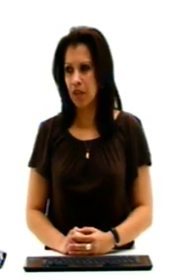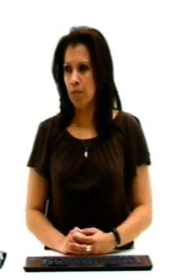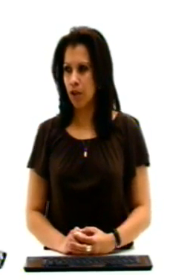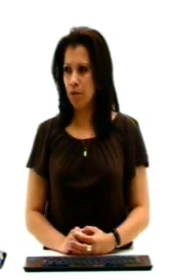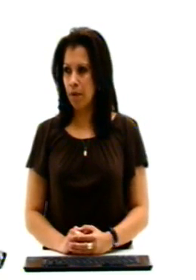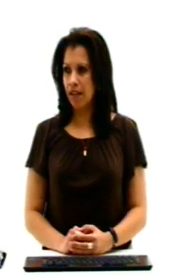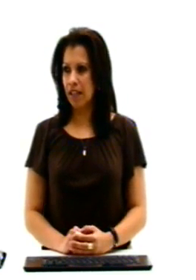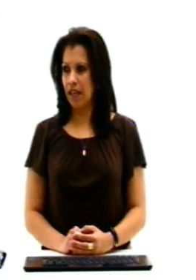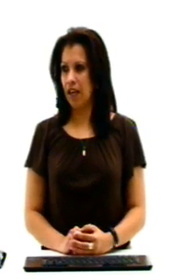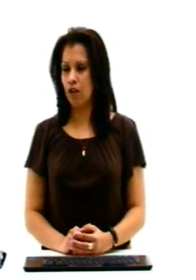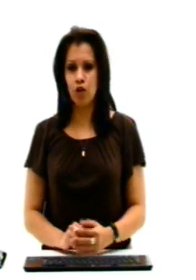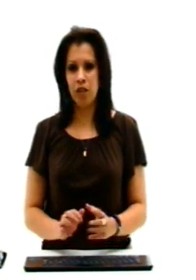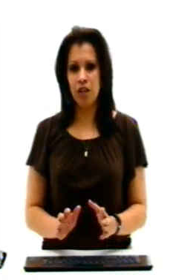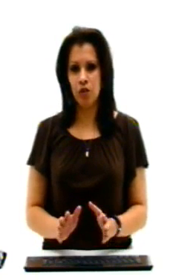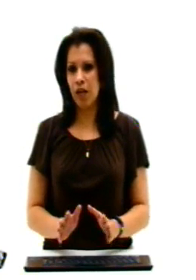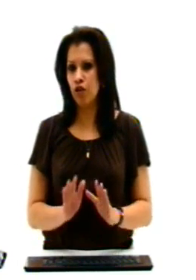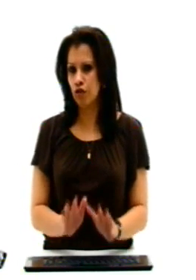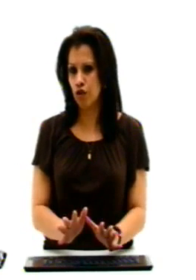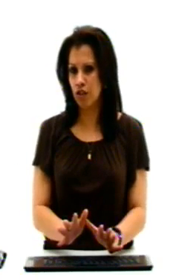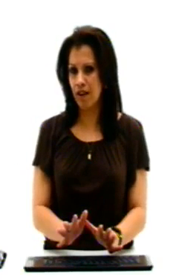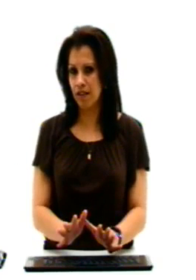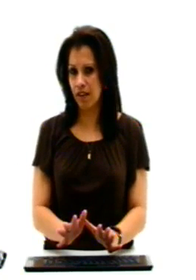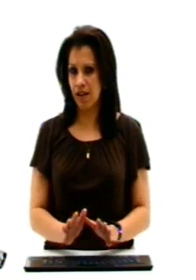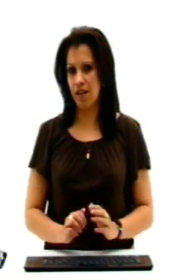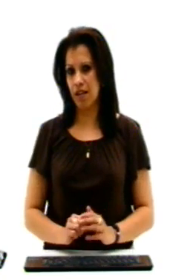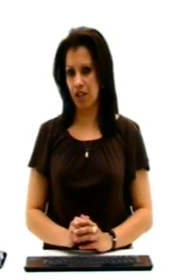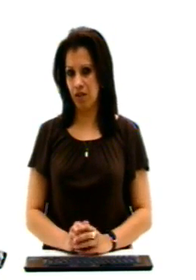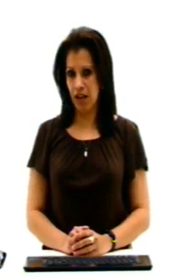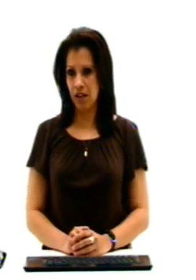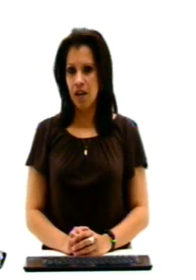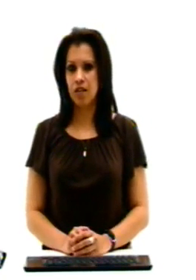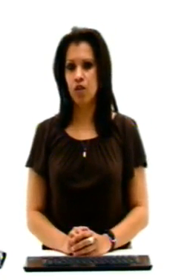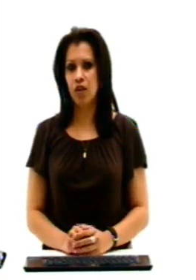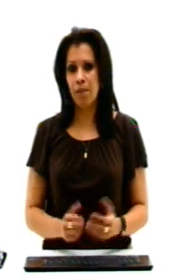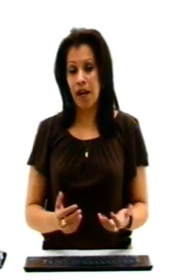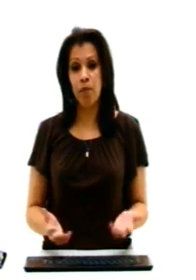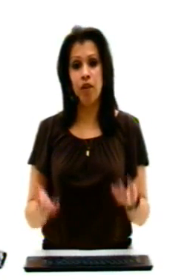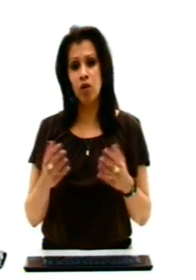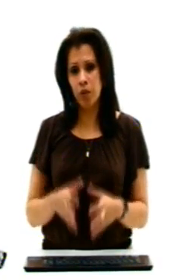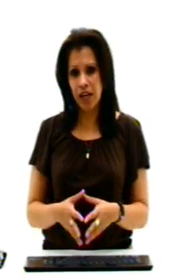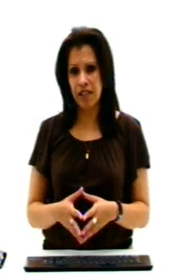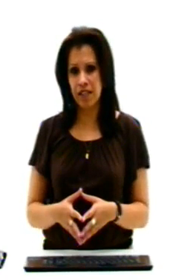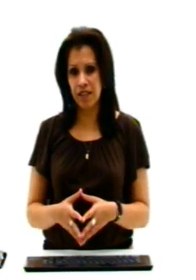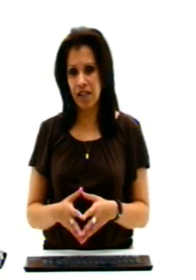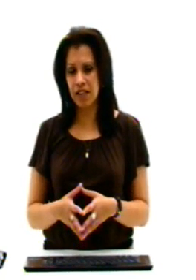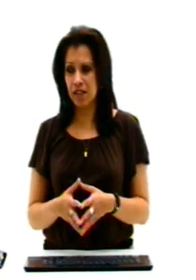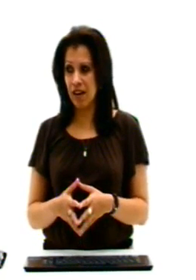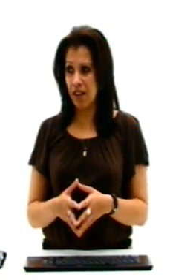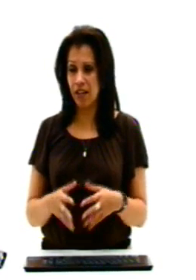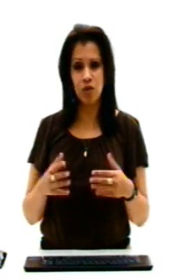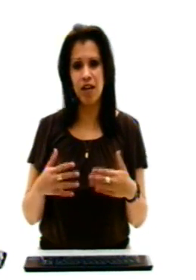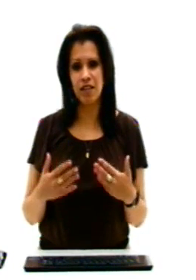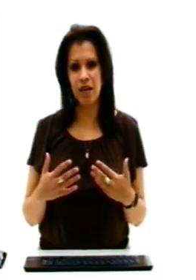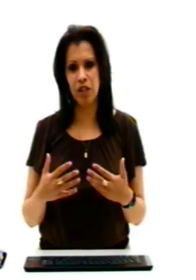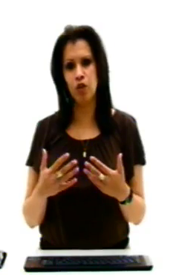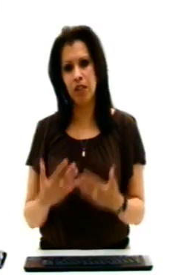minera podemos ver que la economía de Honduras no solo se va a centrar en esa actividad sino que para poder cubrir las necesidades que se van